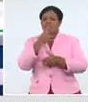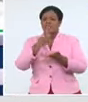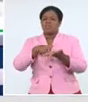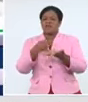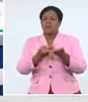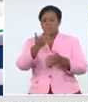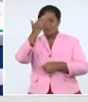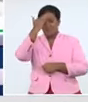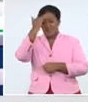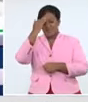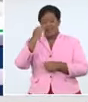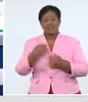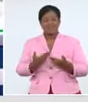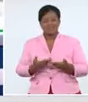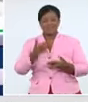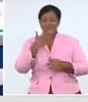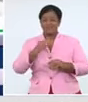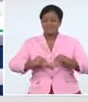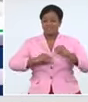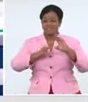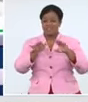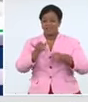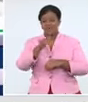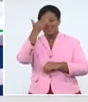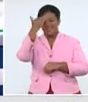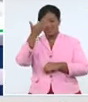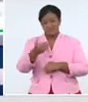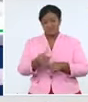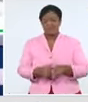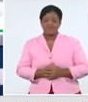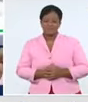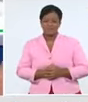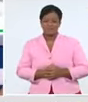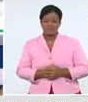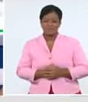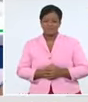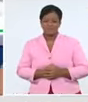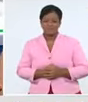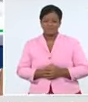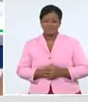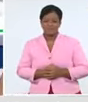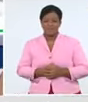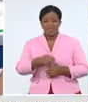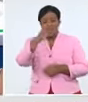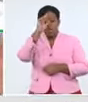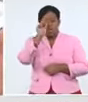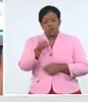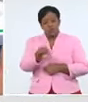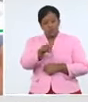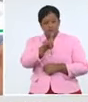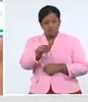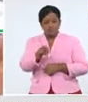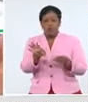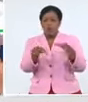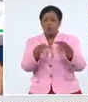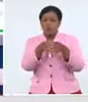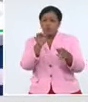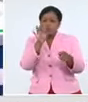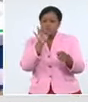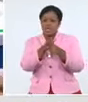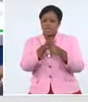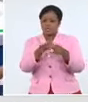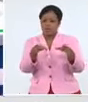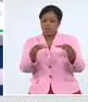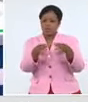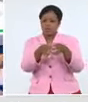a quien doy la bienvenida y saludo en esta emisión. Doctora, hubo un primer grupo de convalecientes. Tengo entendido que se